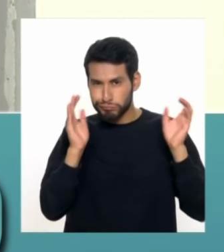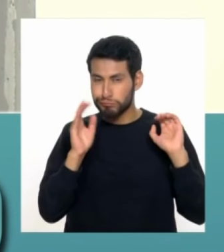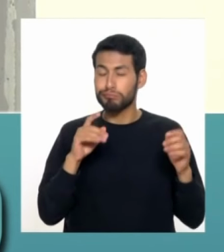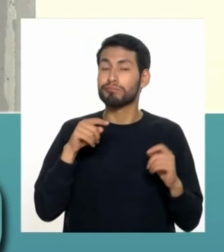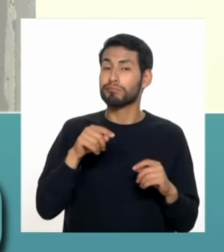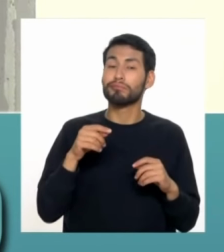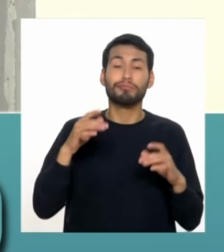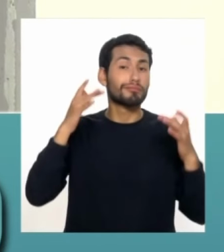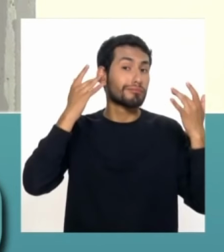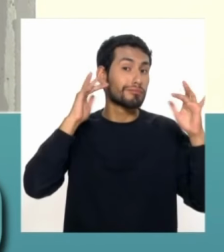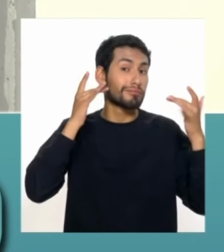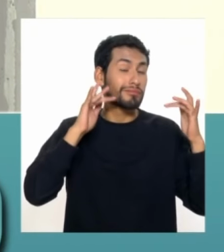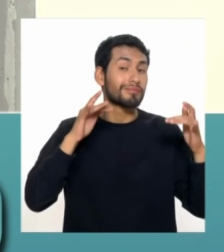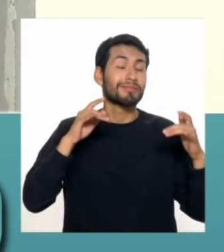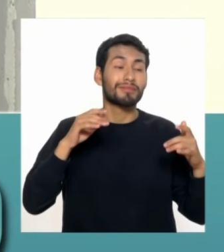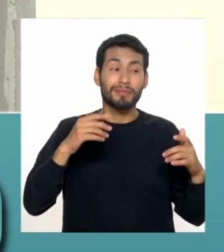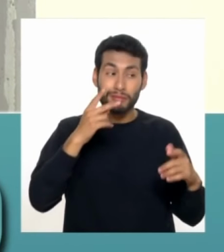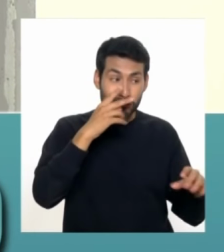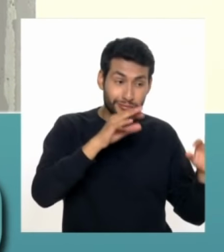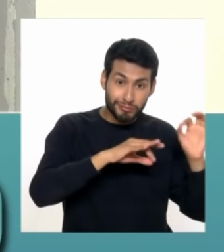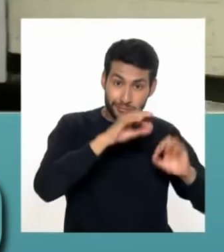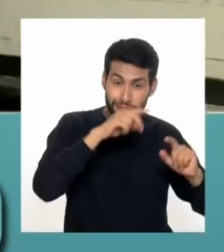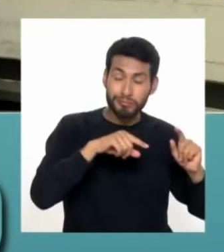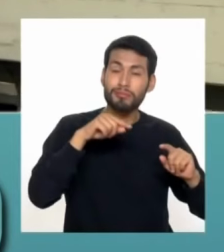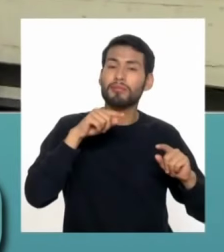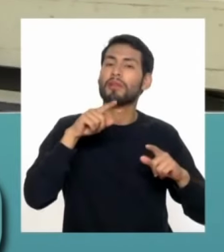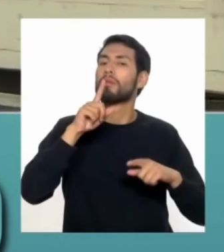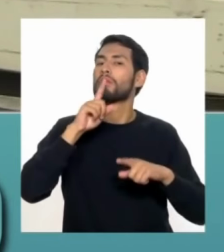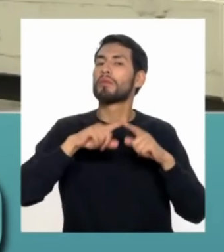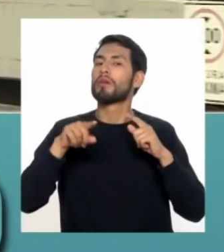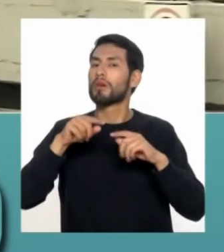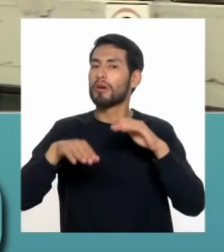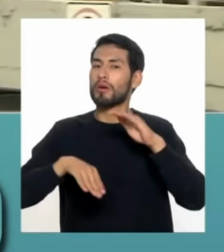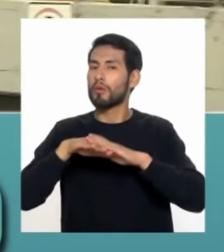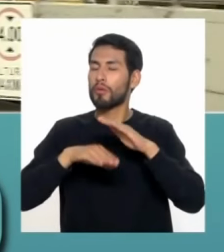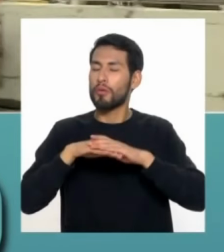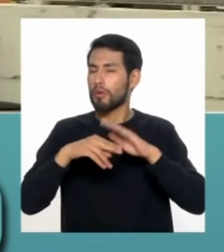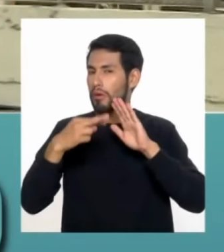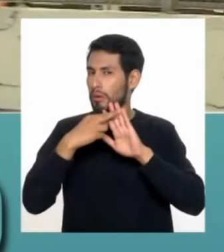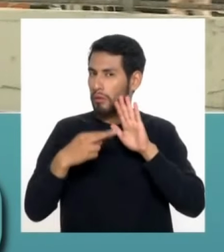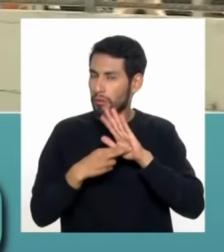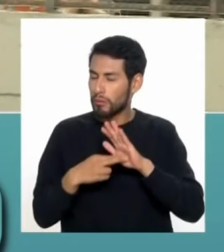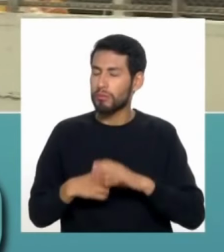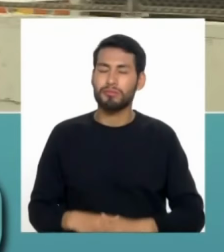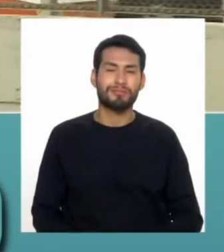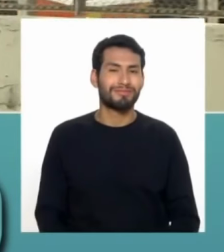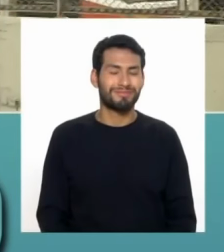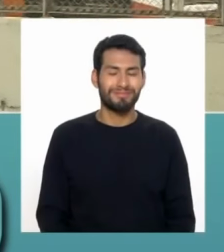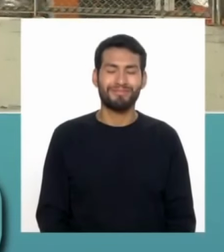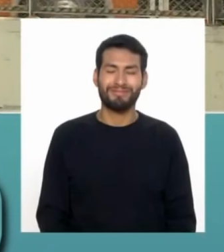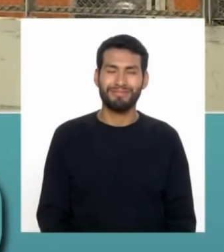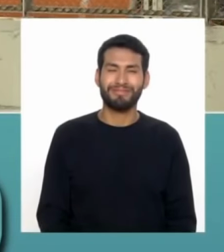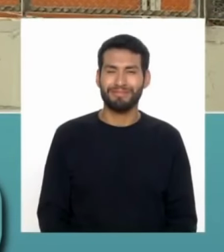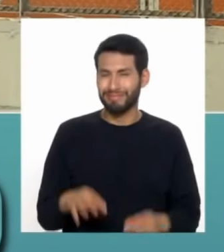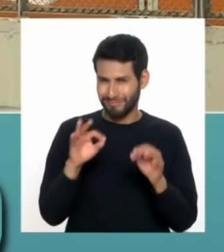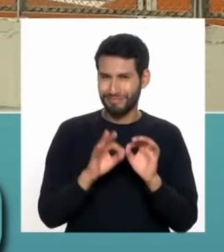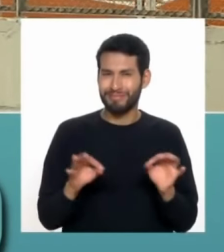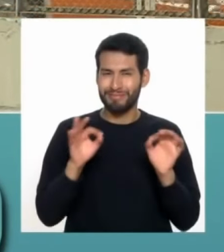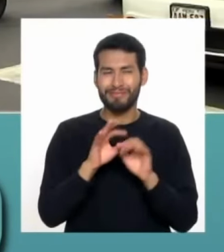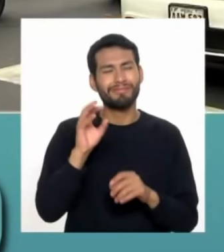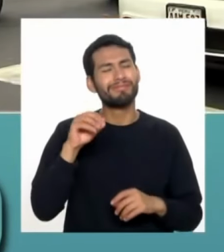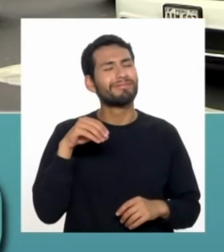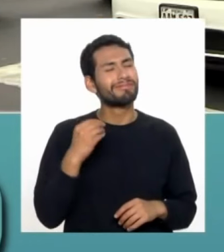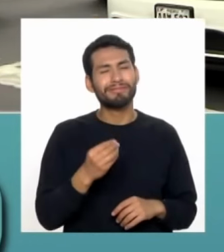los niveles de ruido que se están midiendo y lo que establece el nivel reglamentario. Esto es importante